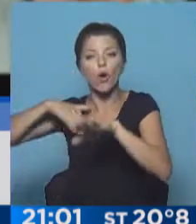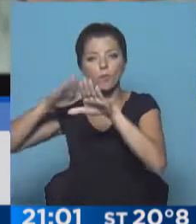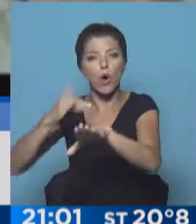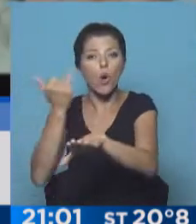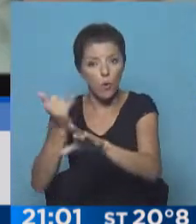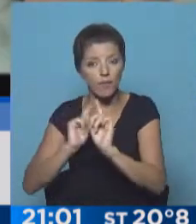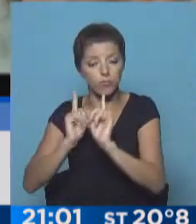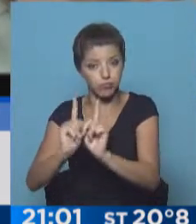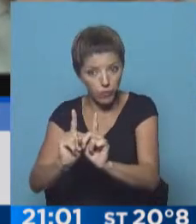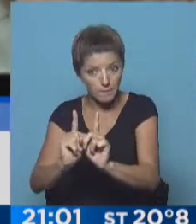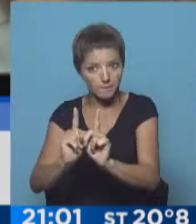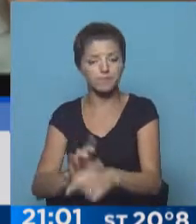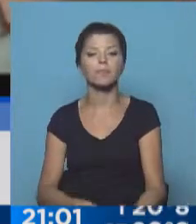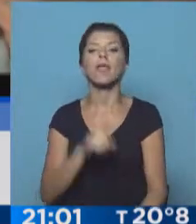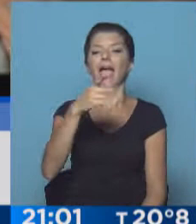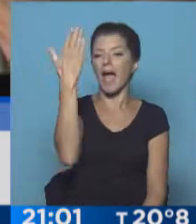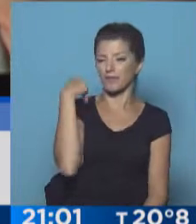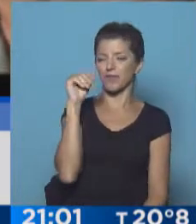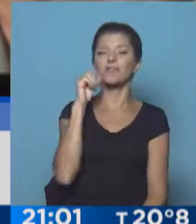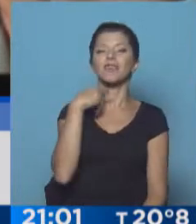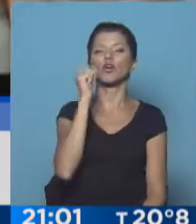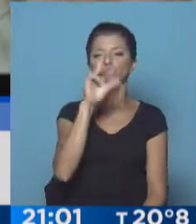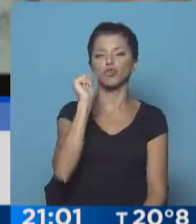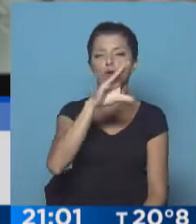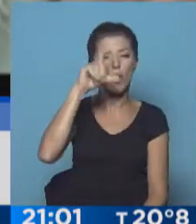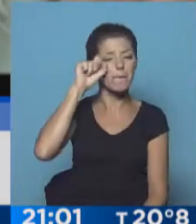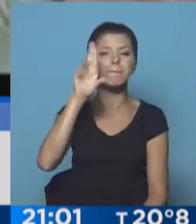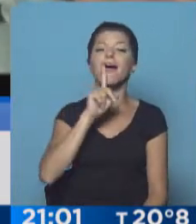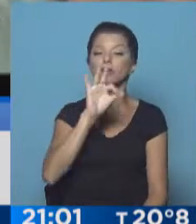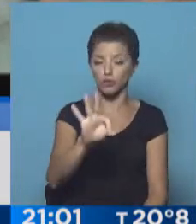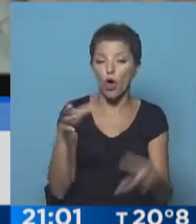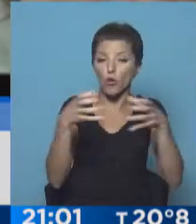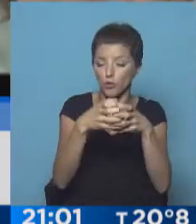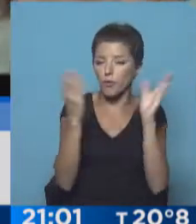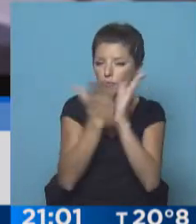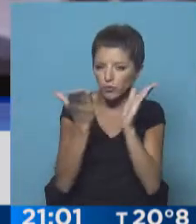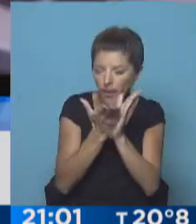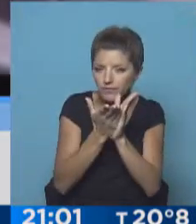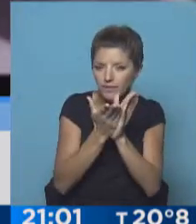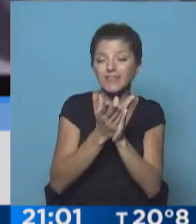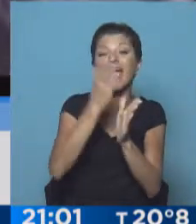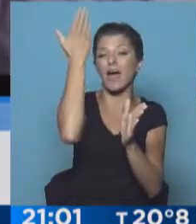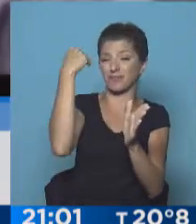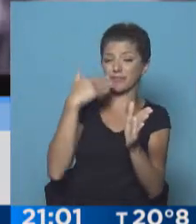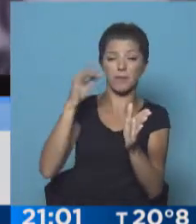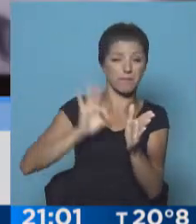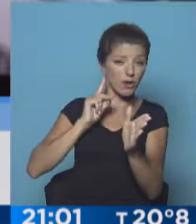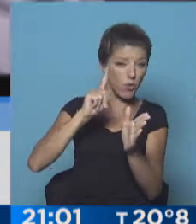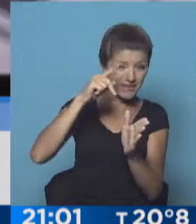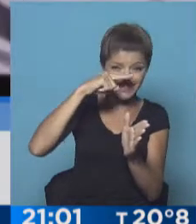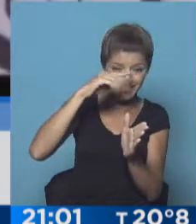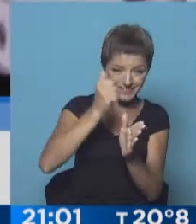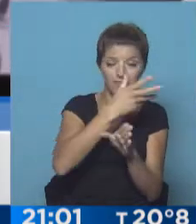fue el papá de norberto miembro de la unión de estudiantes secundarios que fue secuestrado en abril del 76 cuando tenía 17 años